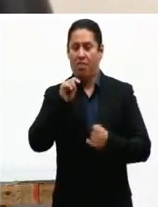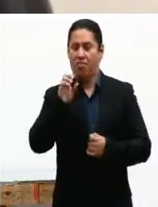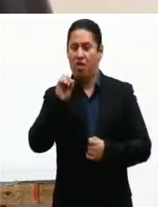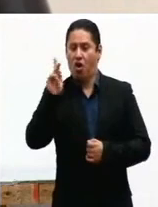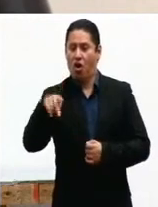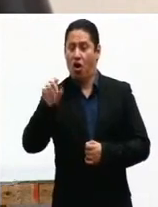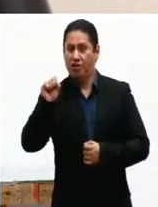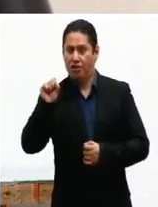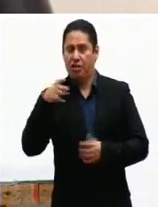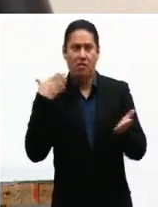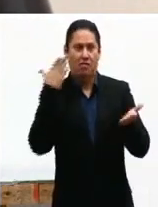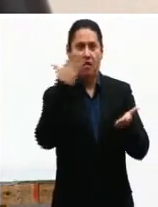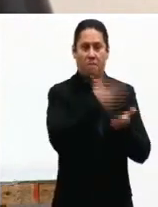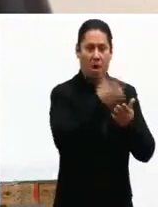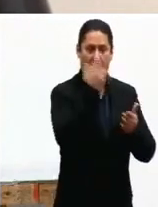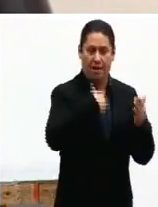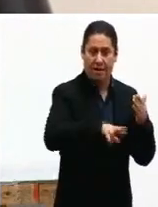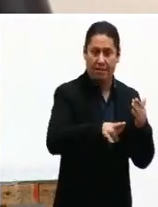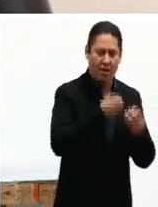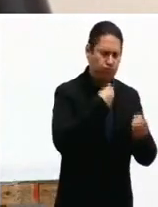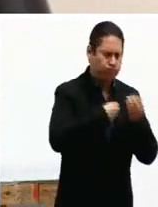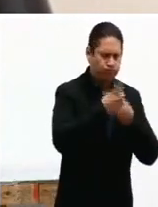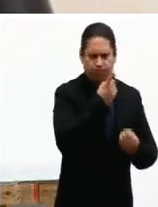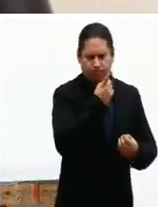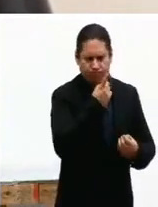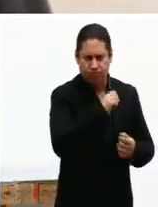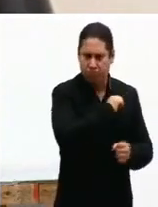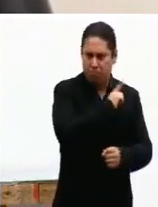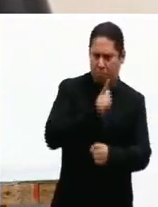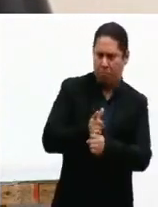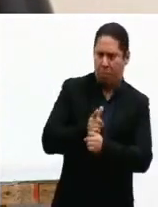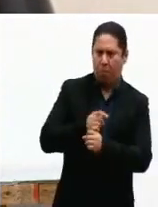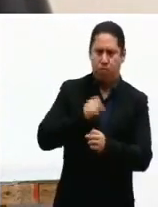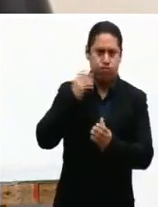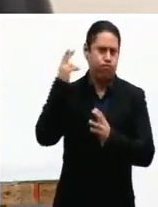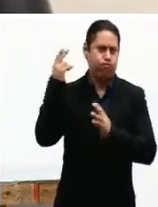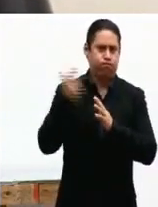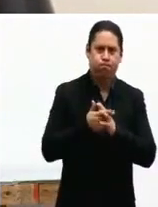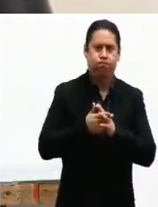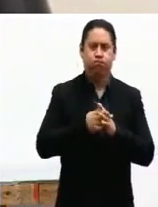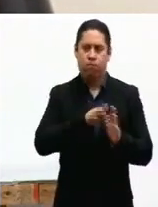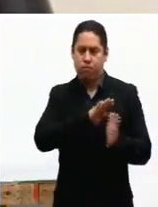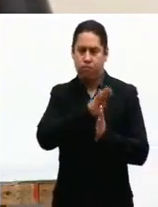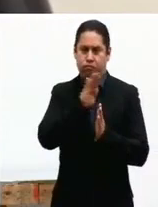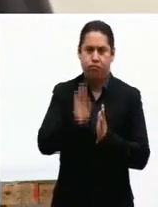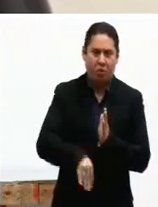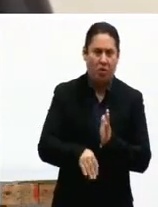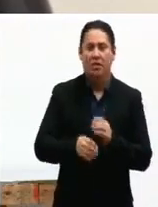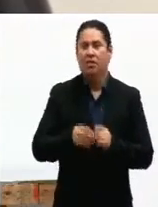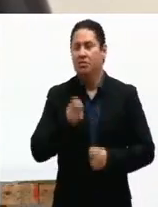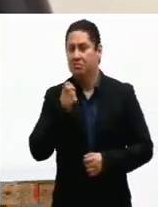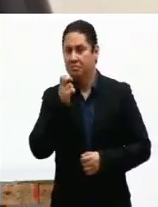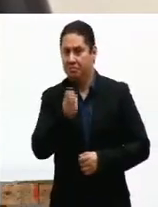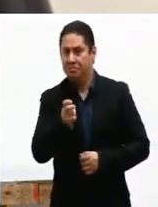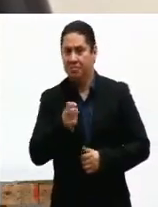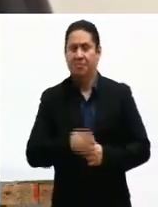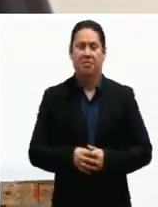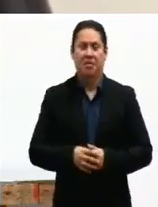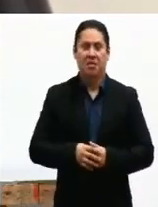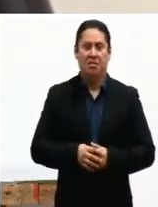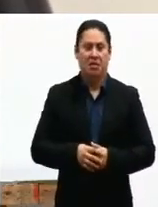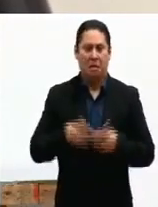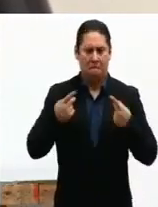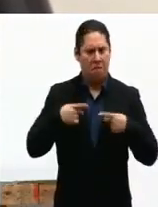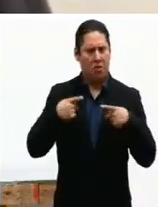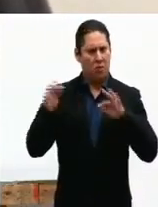donde llegamos muchas familias a desayunar, donde hay una tienda de artículos escolares donde llegan los estudiantes a